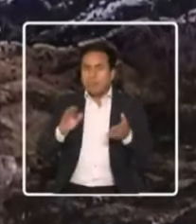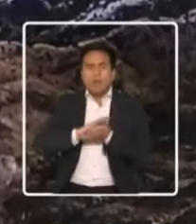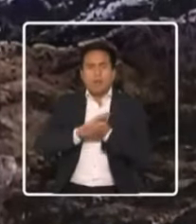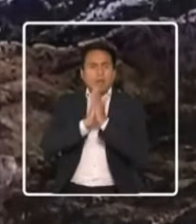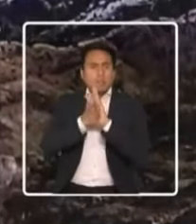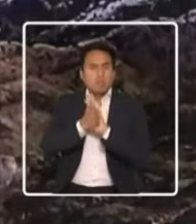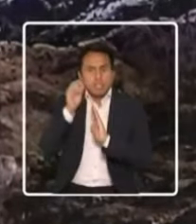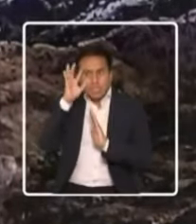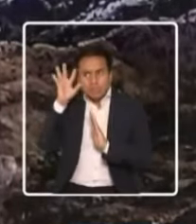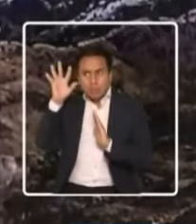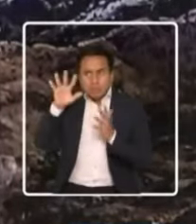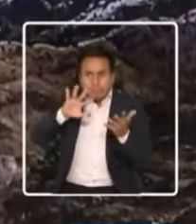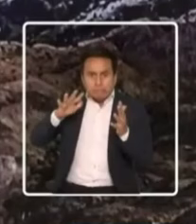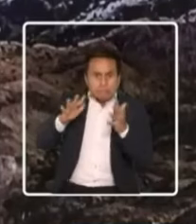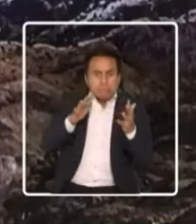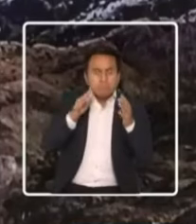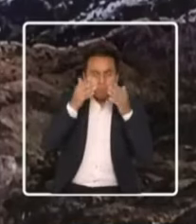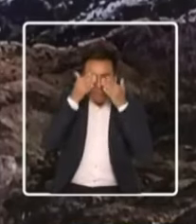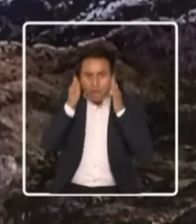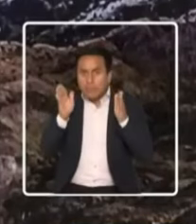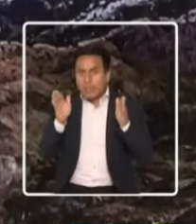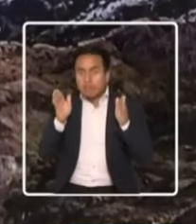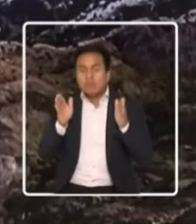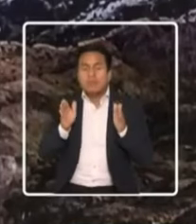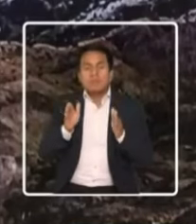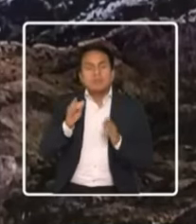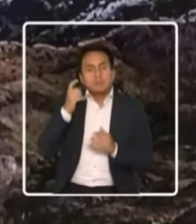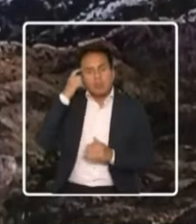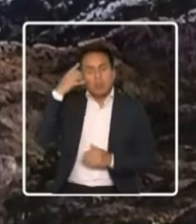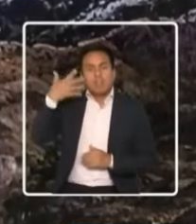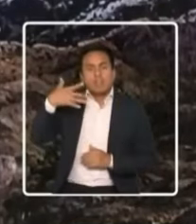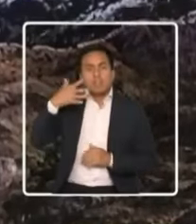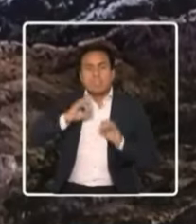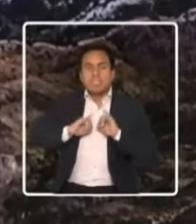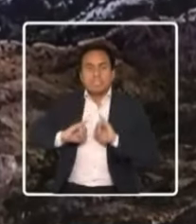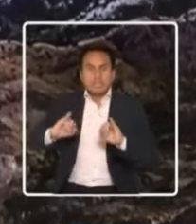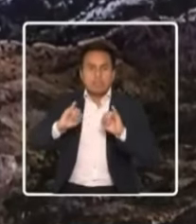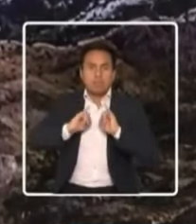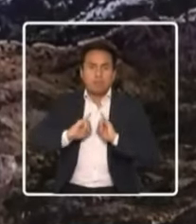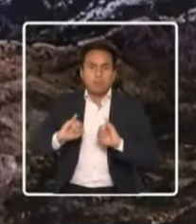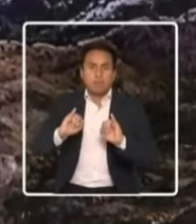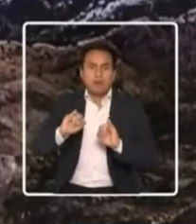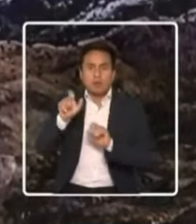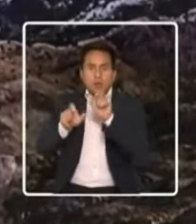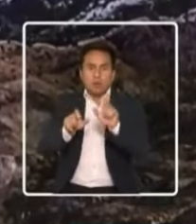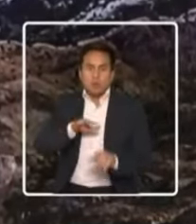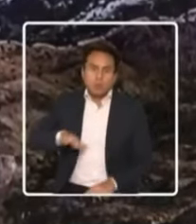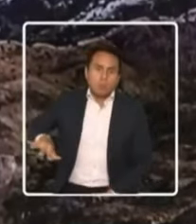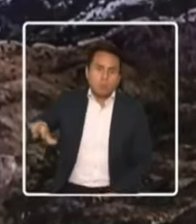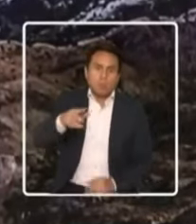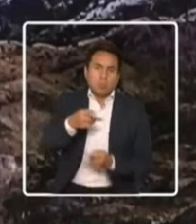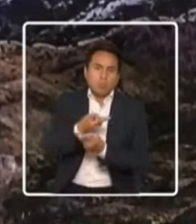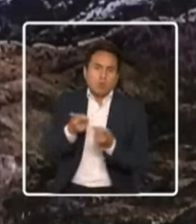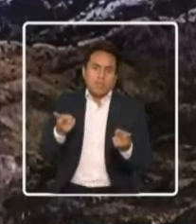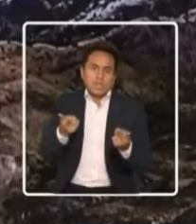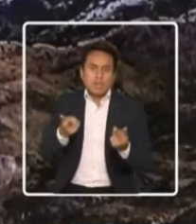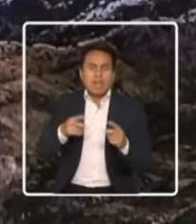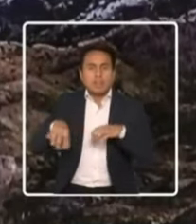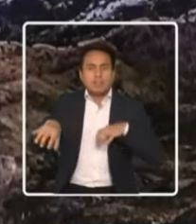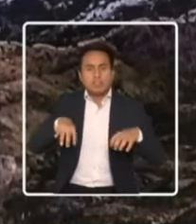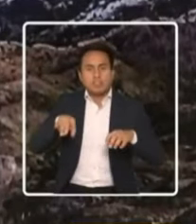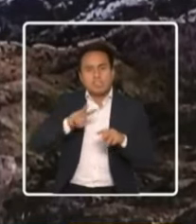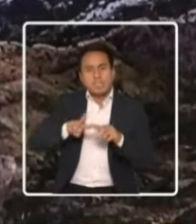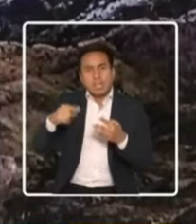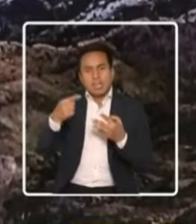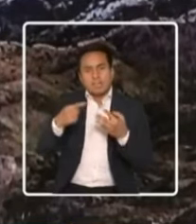todas las hipótesis. Y por lo tanto, le parece muy relevante poder informar a la opinión pública las acciones